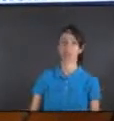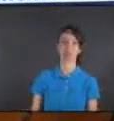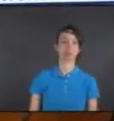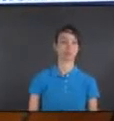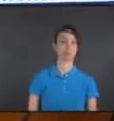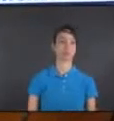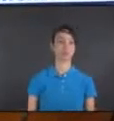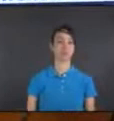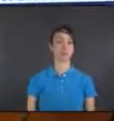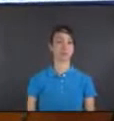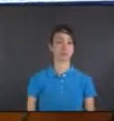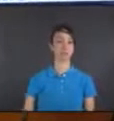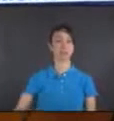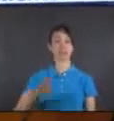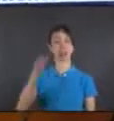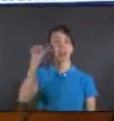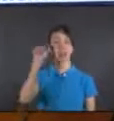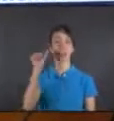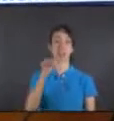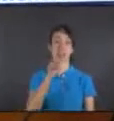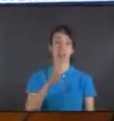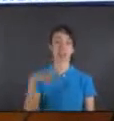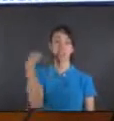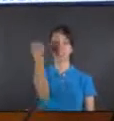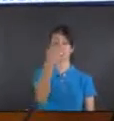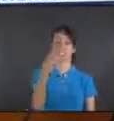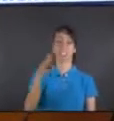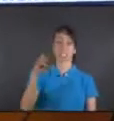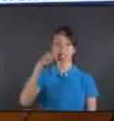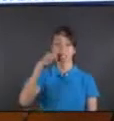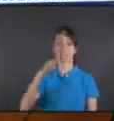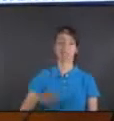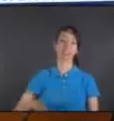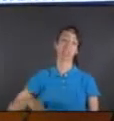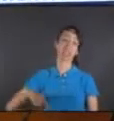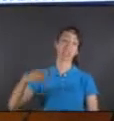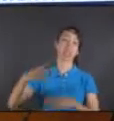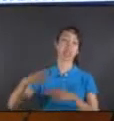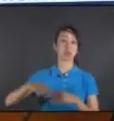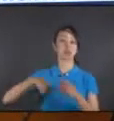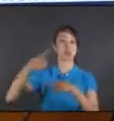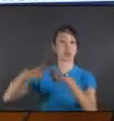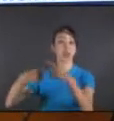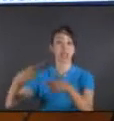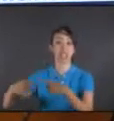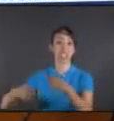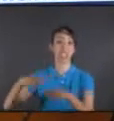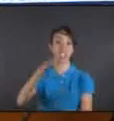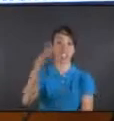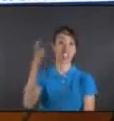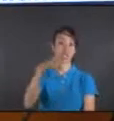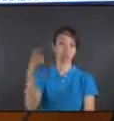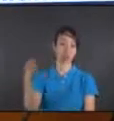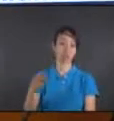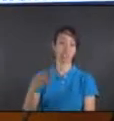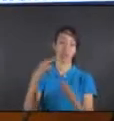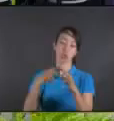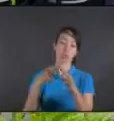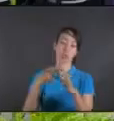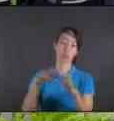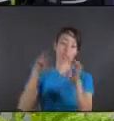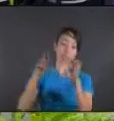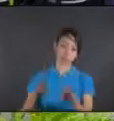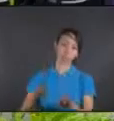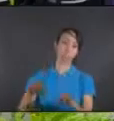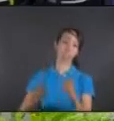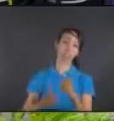hermano. Sí, yo llego, incluso hasta llego a apartar lugares, fíjese, hermano, pero no le atino nada a lo que dicen ahí,